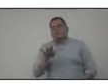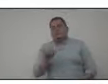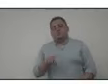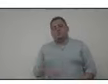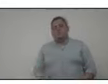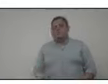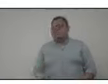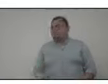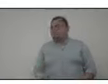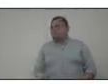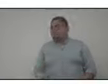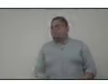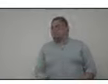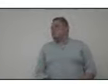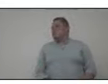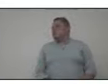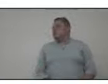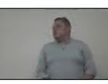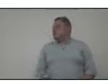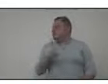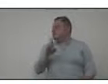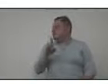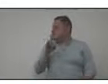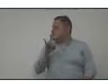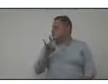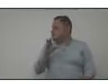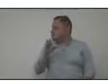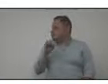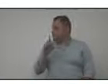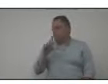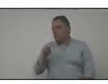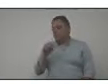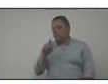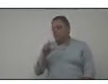con el 2%, Cosalud con el 1%